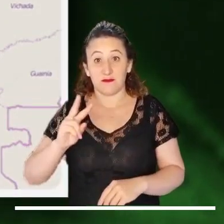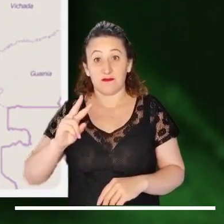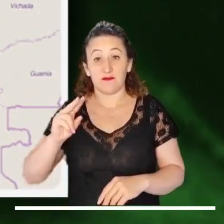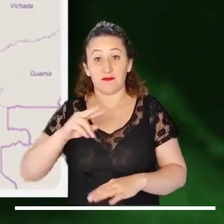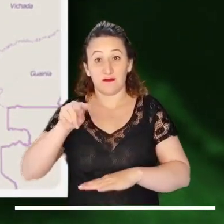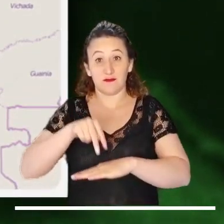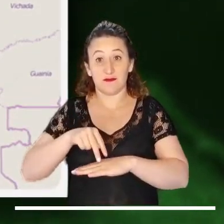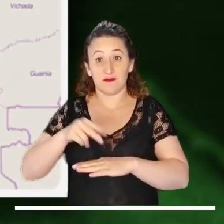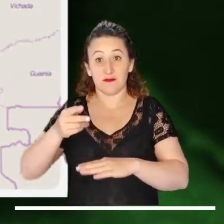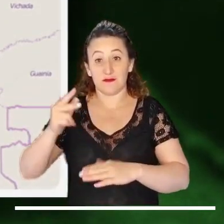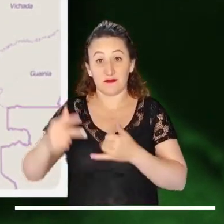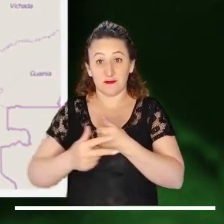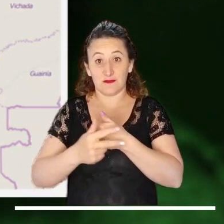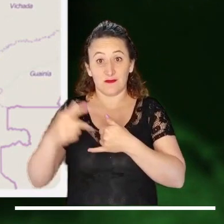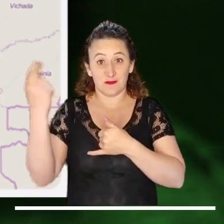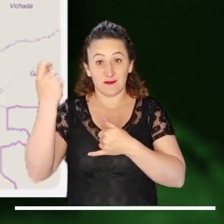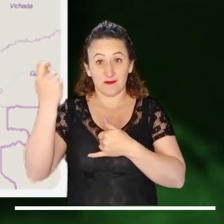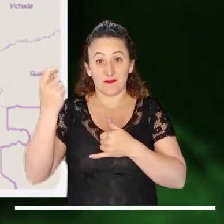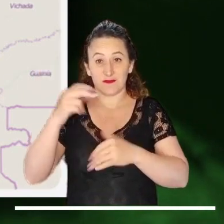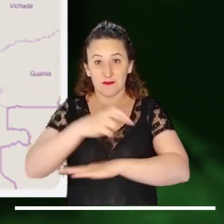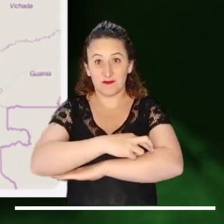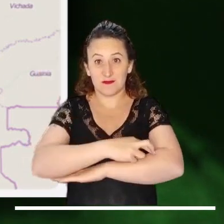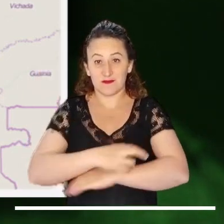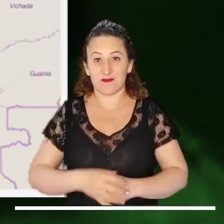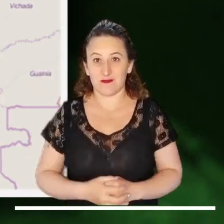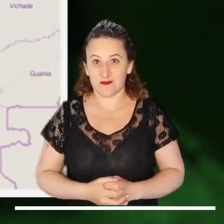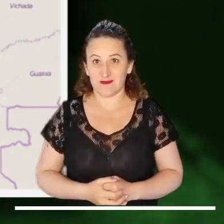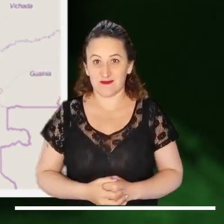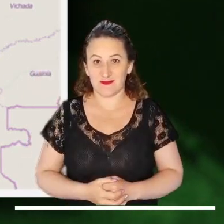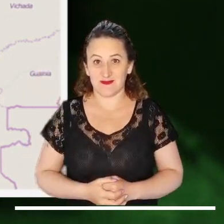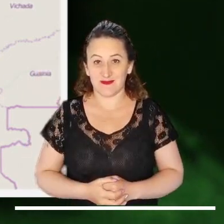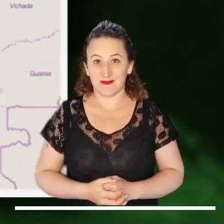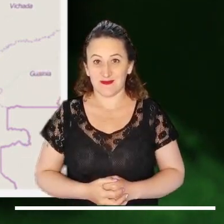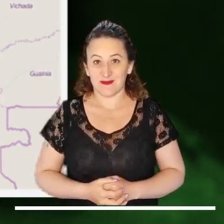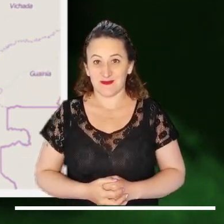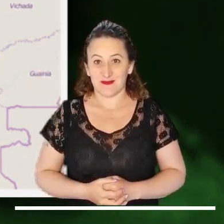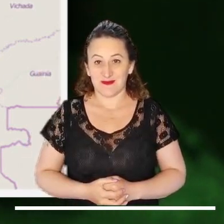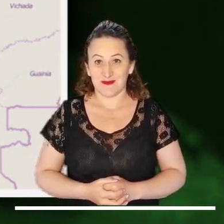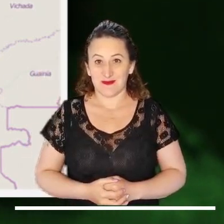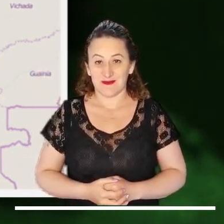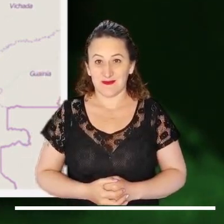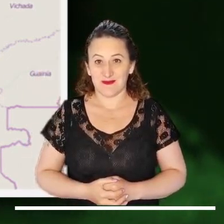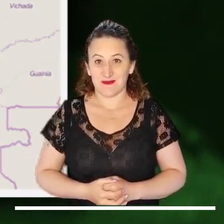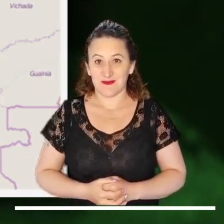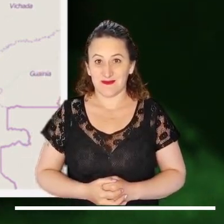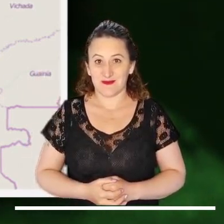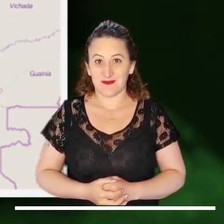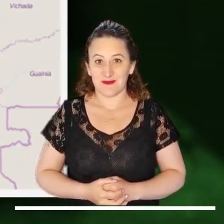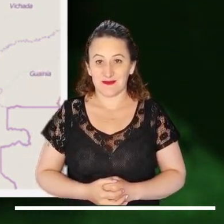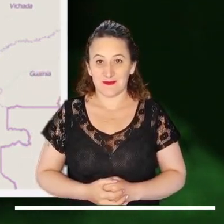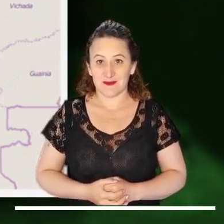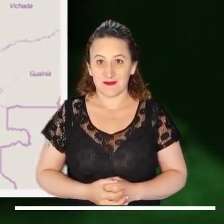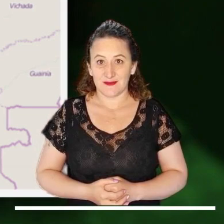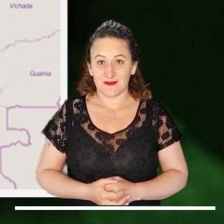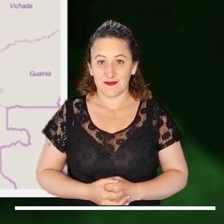Alerta roja por probabilidad de deslizamientos en Cesar, Valle del Cauca, Nariño, Los Andes, Meta y Putumayo.